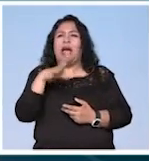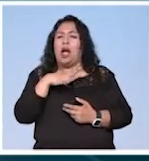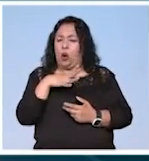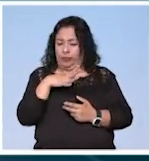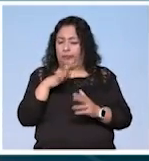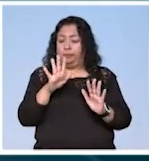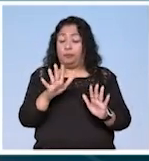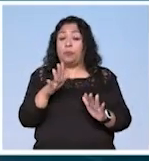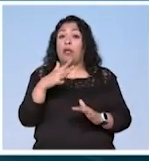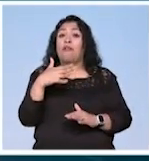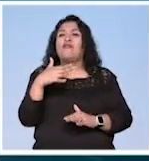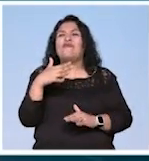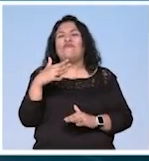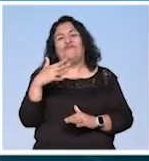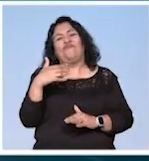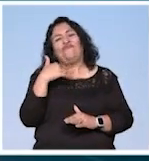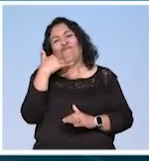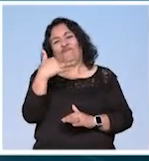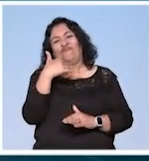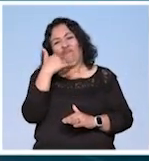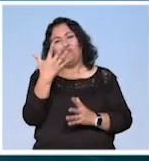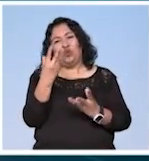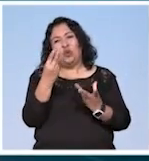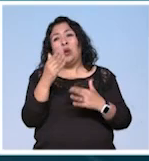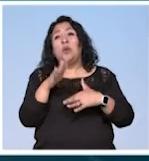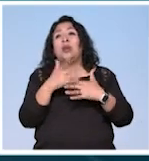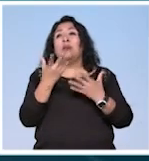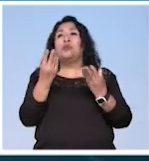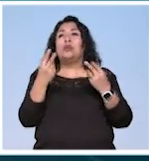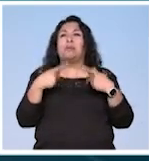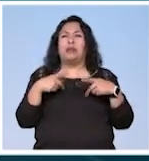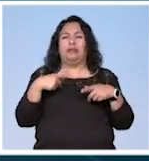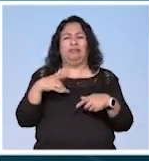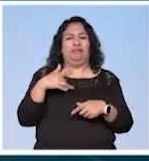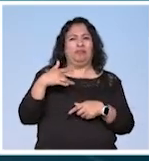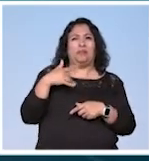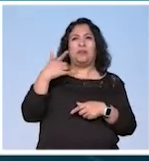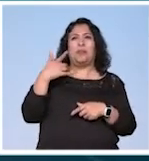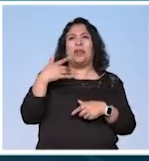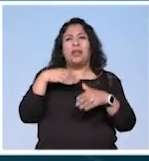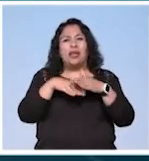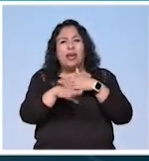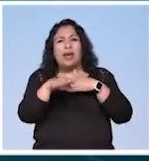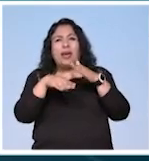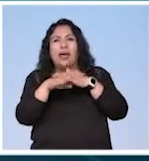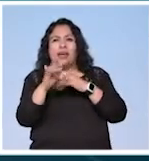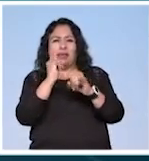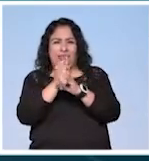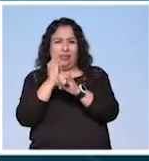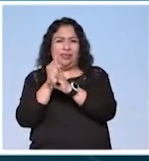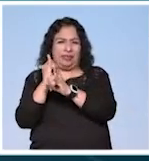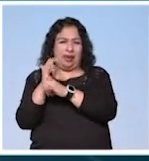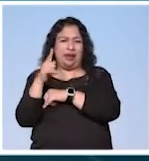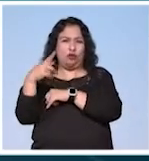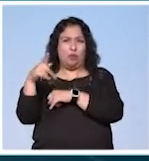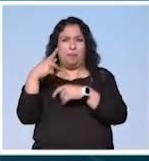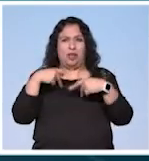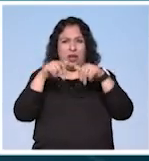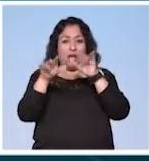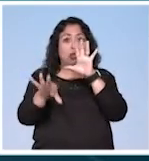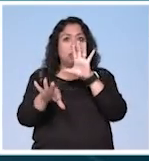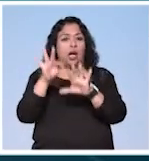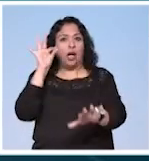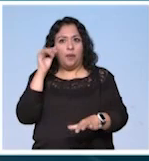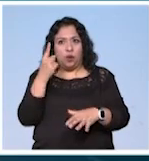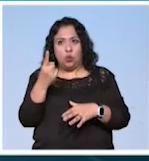fraude porque lo que empezaron a hacer especuladores es que se metían a las páginas de los artistas sacaban